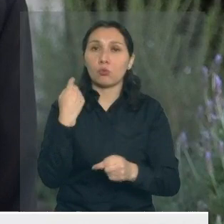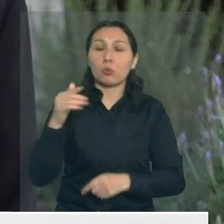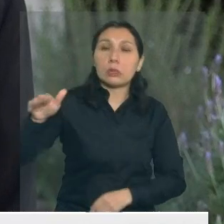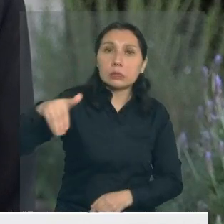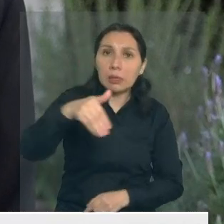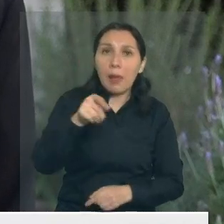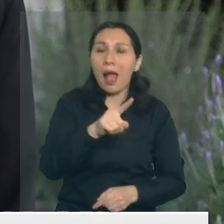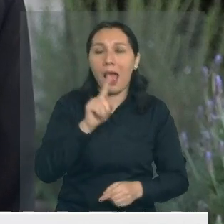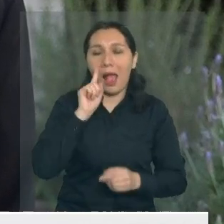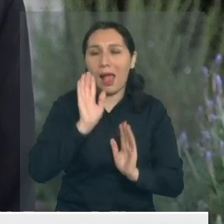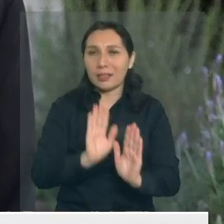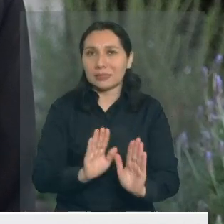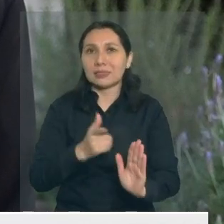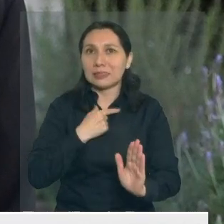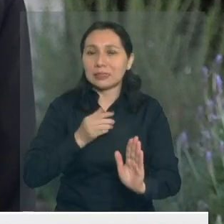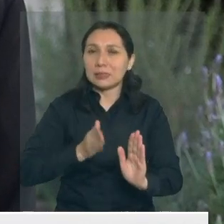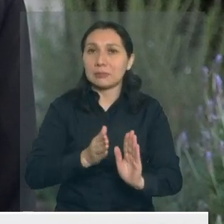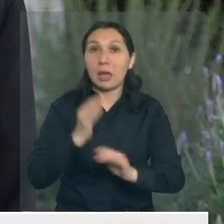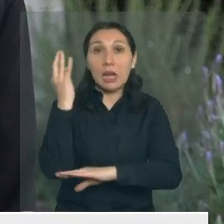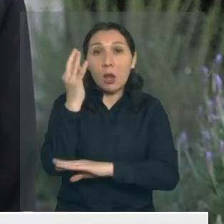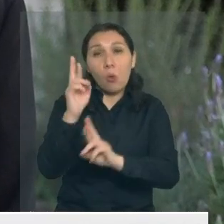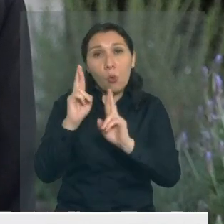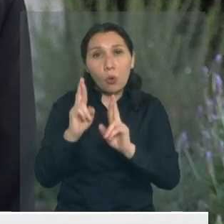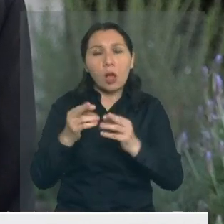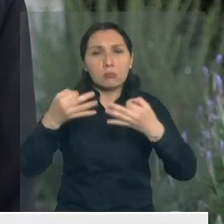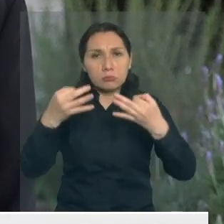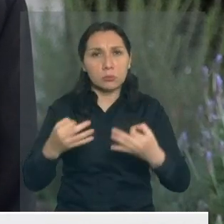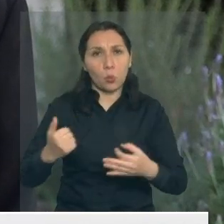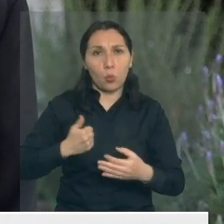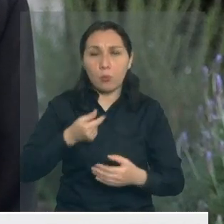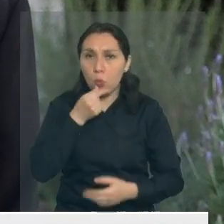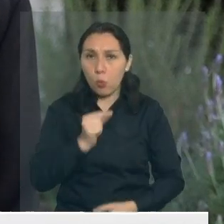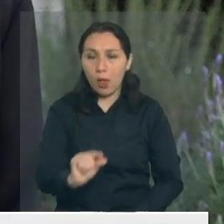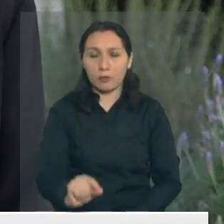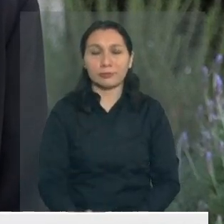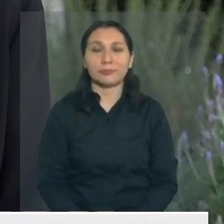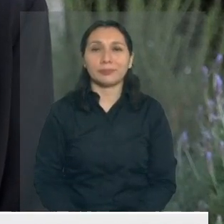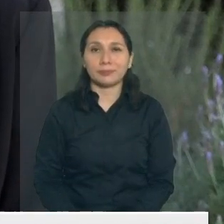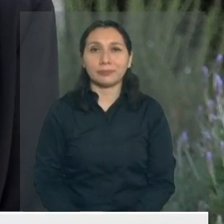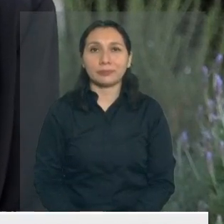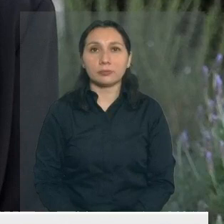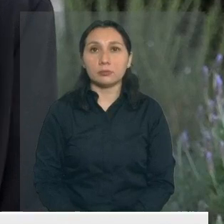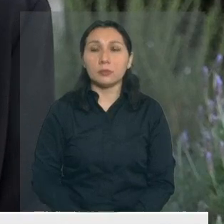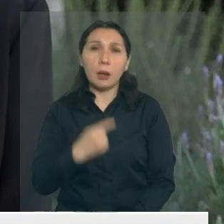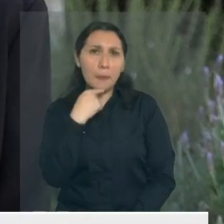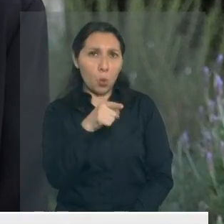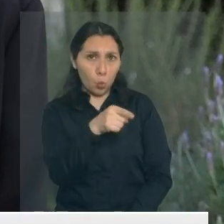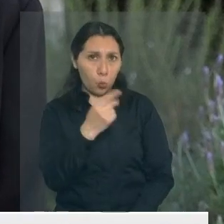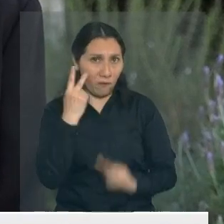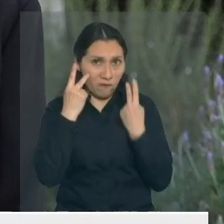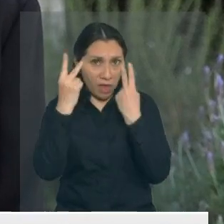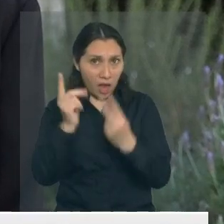convocatoria va a esa línea y esperamos que las reuniones se puedan materializar prontamente. Entonces, ¿usted no viaja?